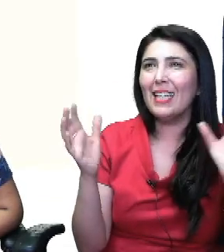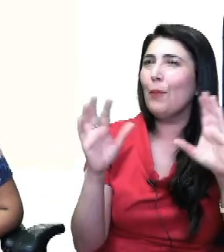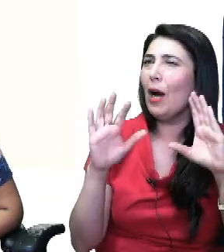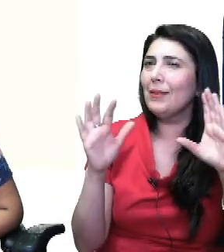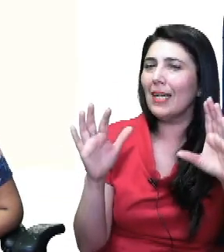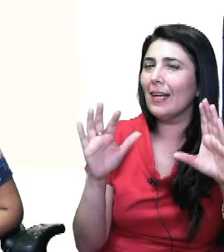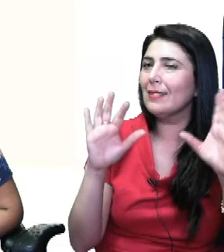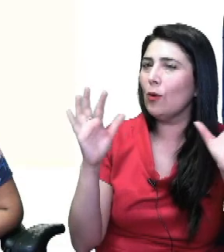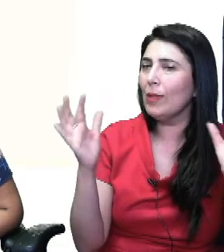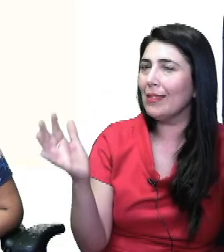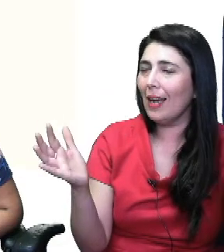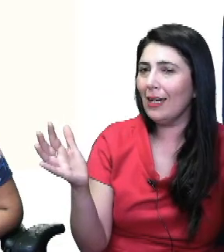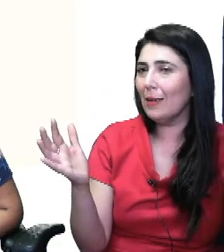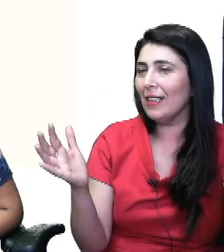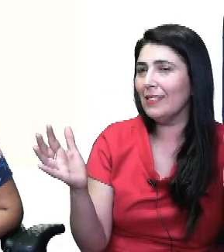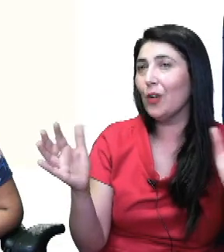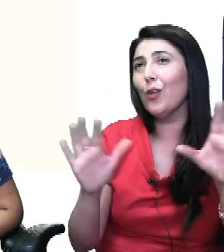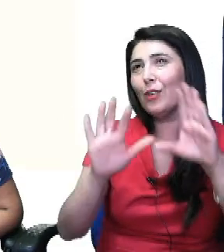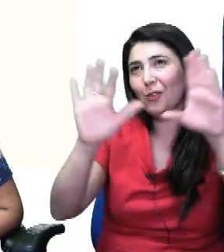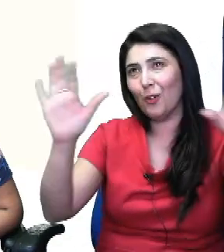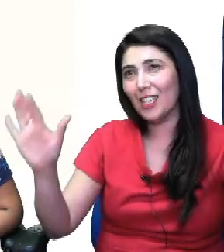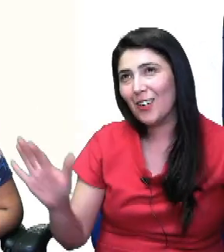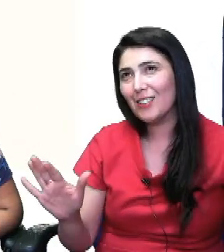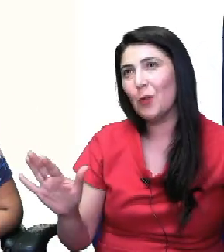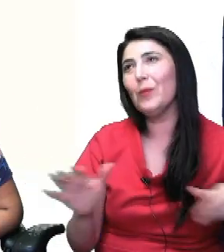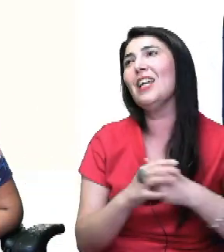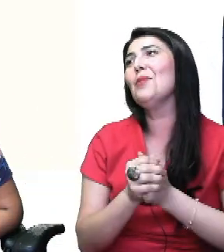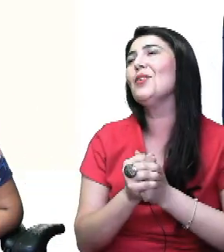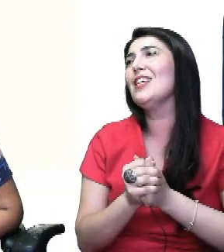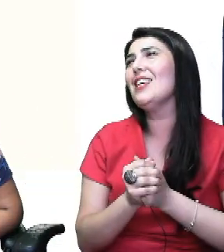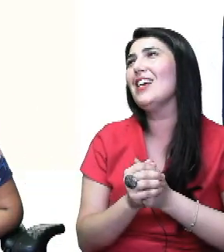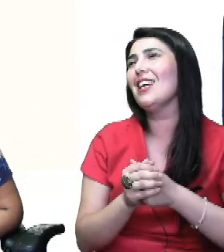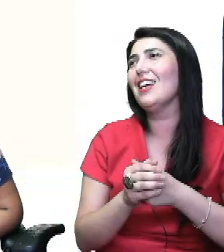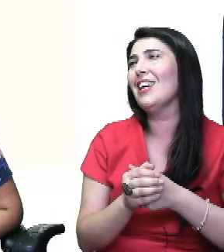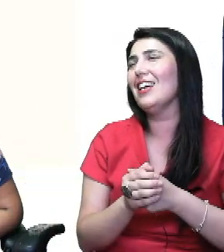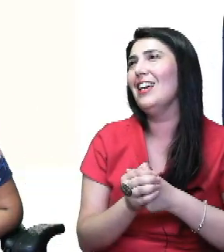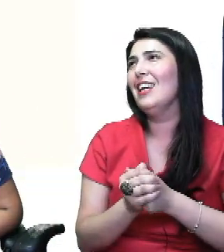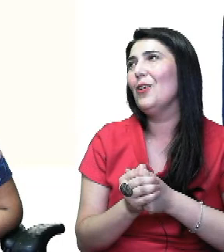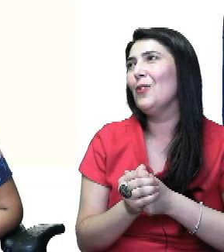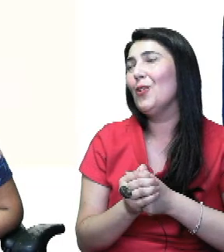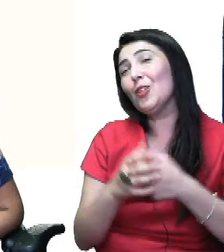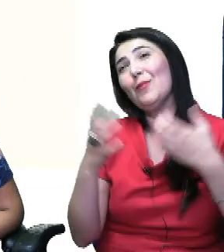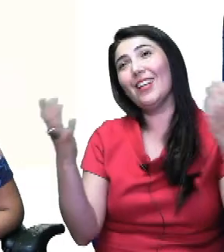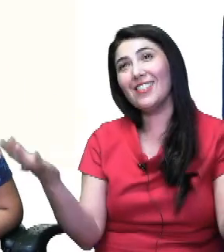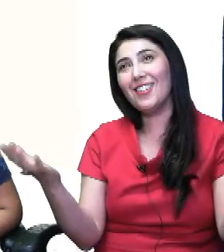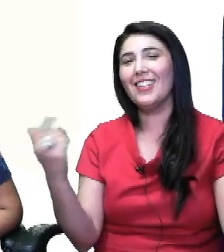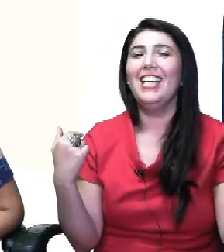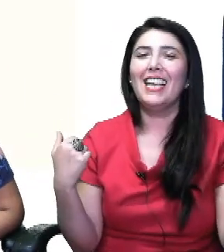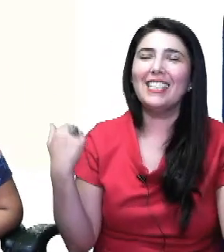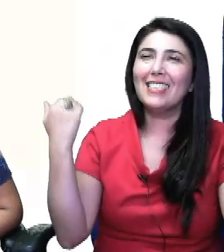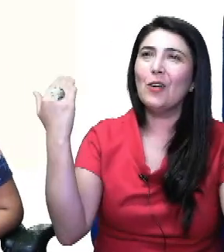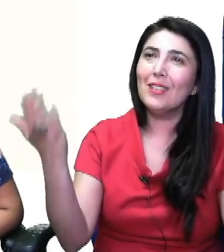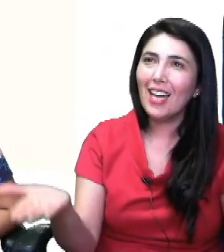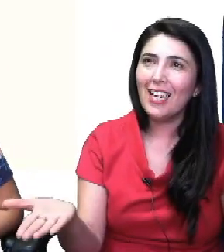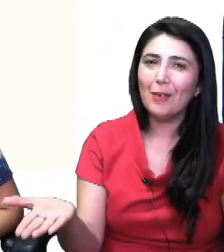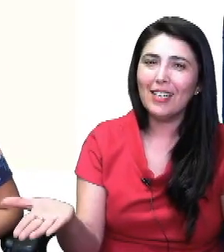Normalmente tendemos a pensar que hacer salud mental en emergencia, no digo tanto los técnicos de salud mental, pero sí los tomadores de decisión. Los tomadores de decisión, que